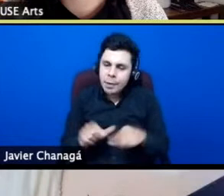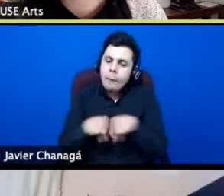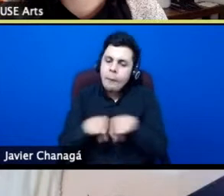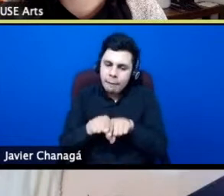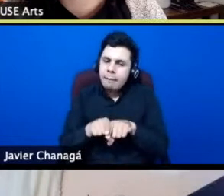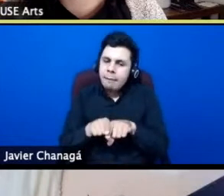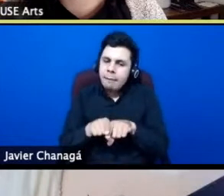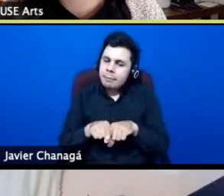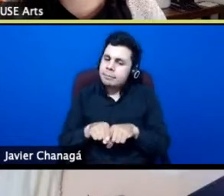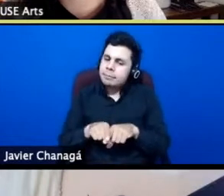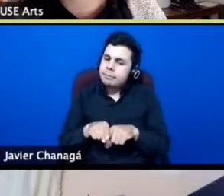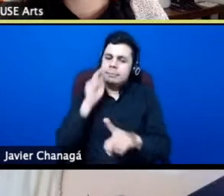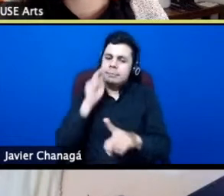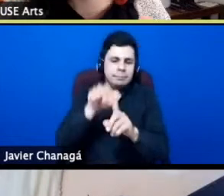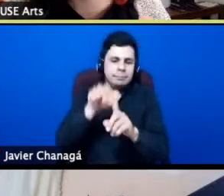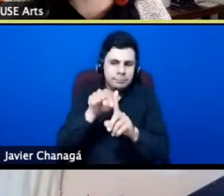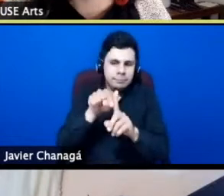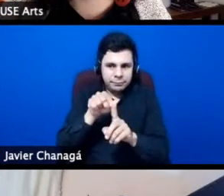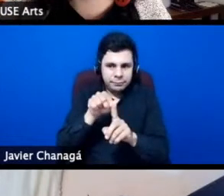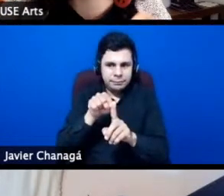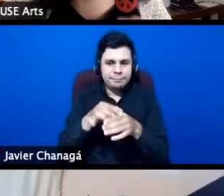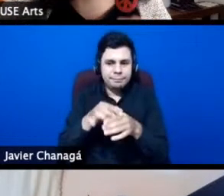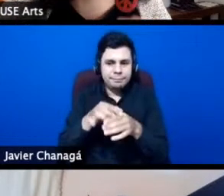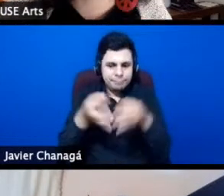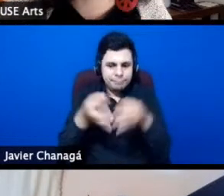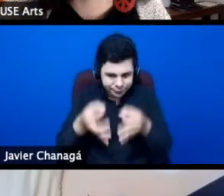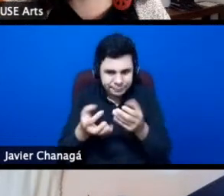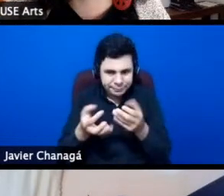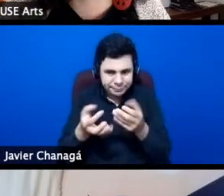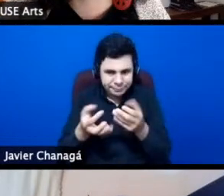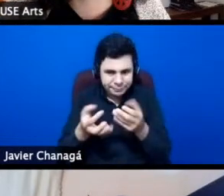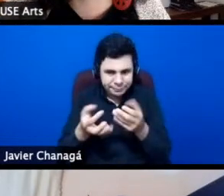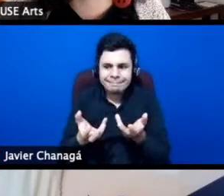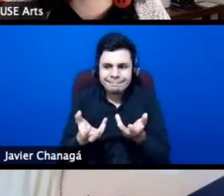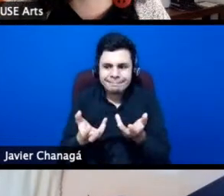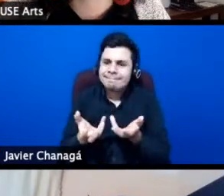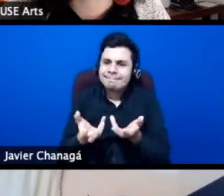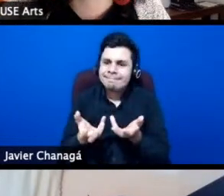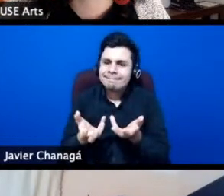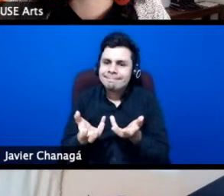destino. Es tan individual como colectiva. Lo que pasa es que